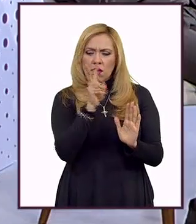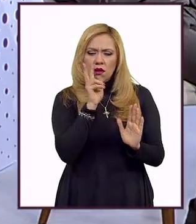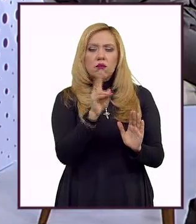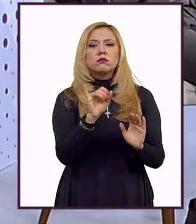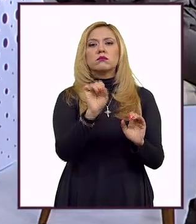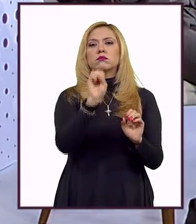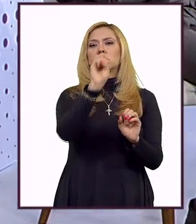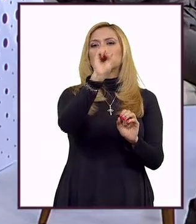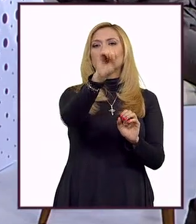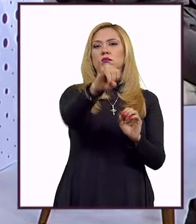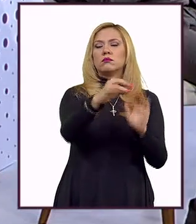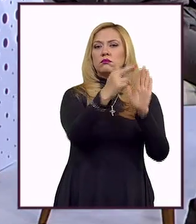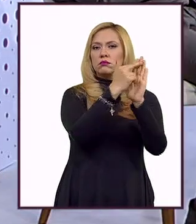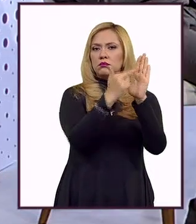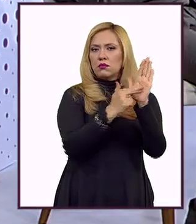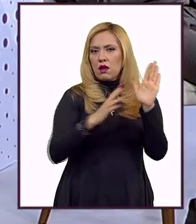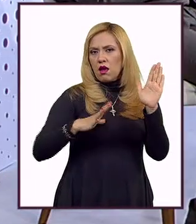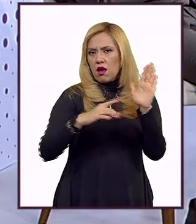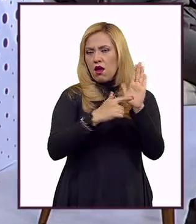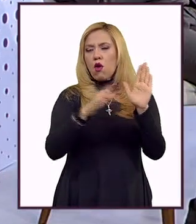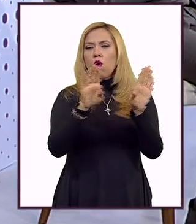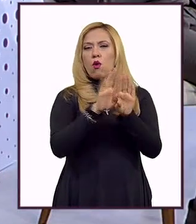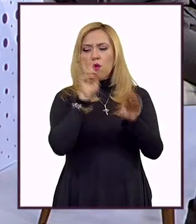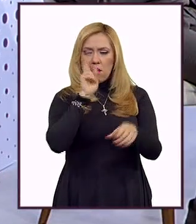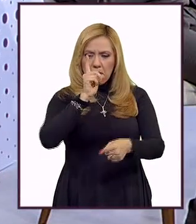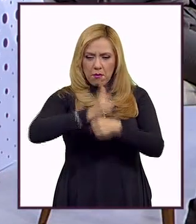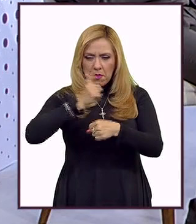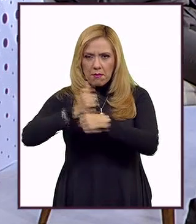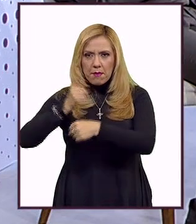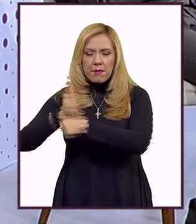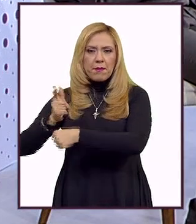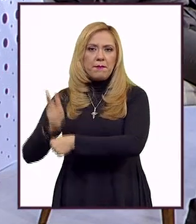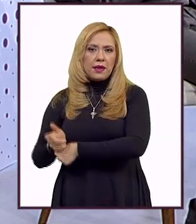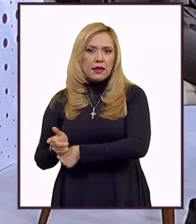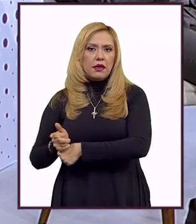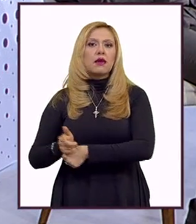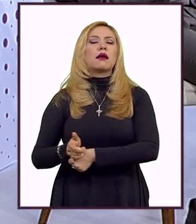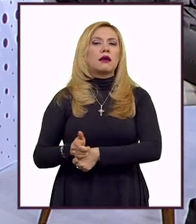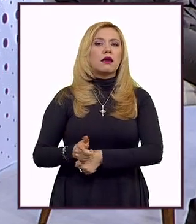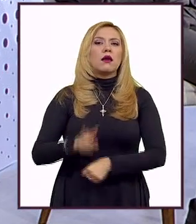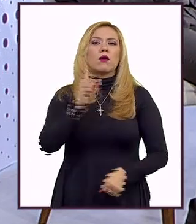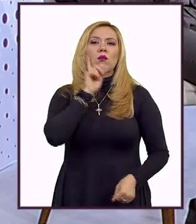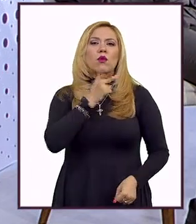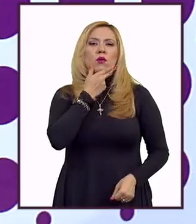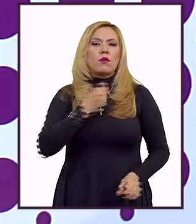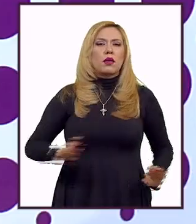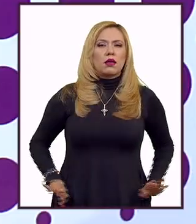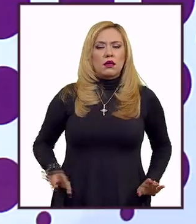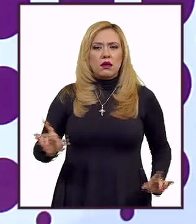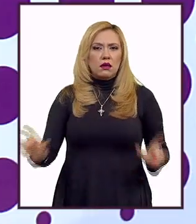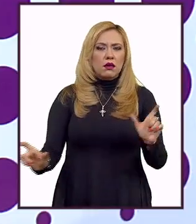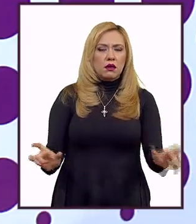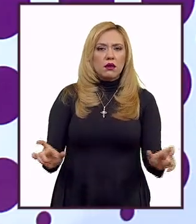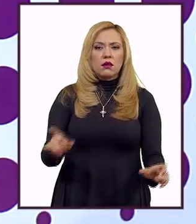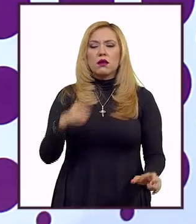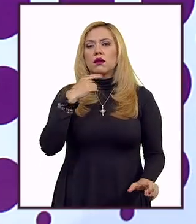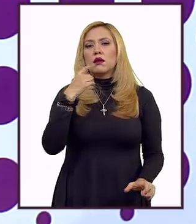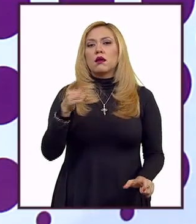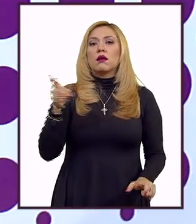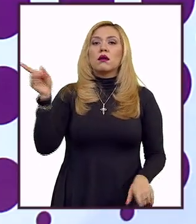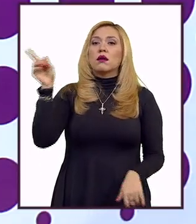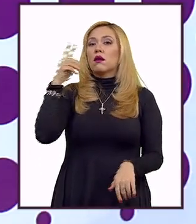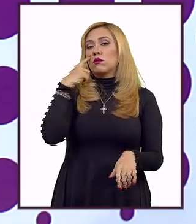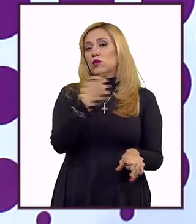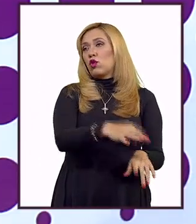dado una serie de protocolos de actuación para violencia sexual también y para perspectiva de género en muchos casos donde ha dicho el testimonio de la víctima